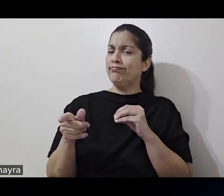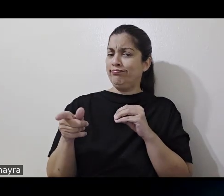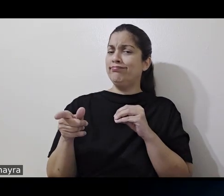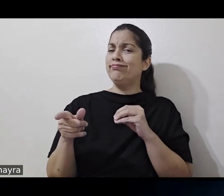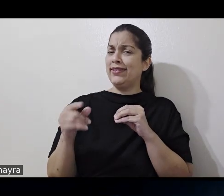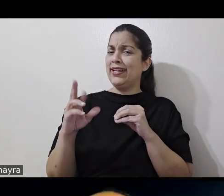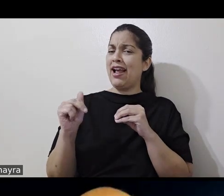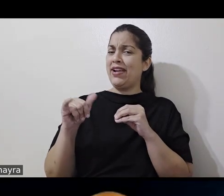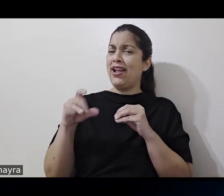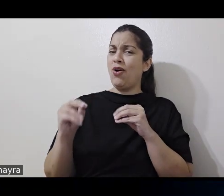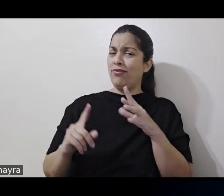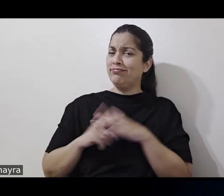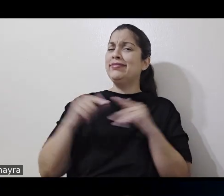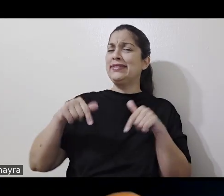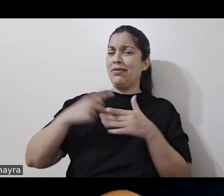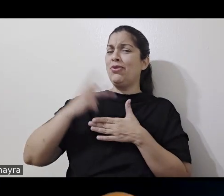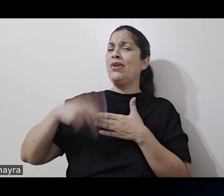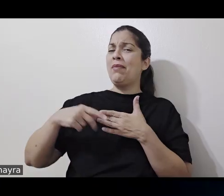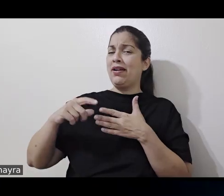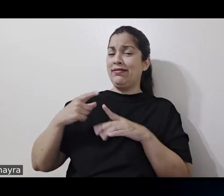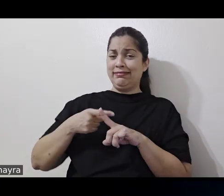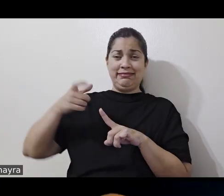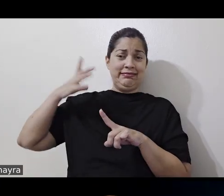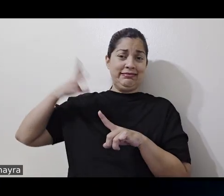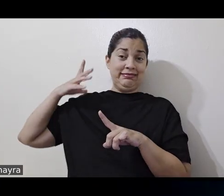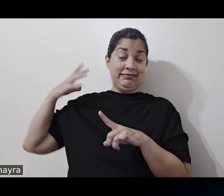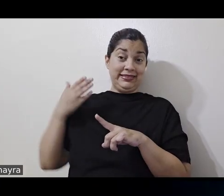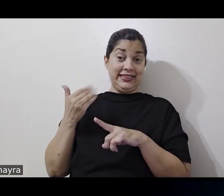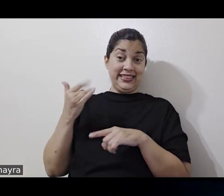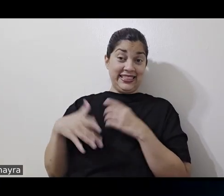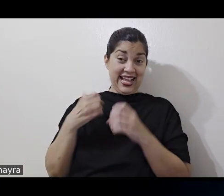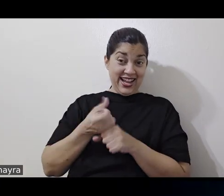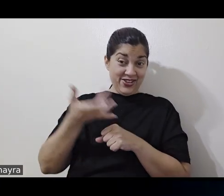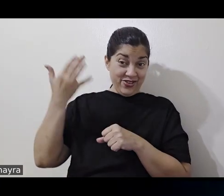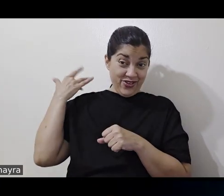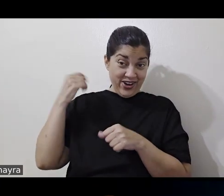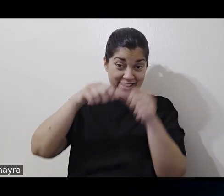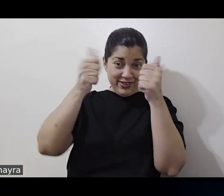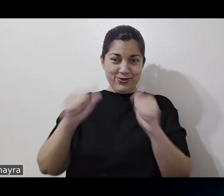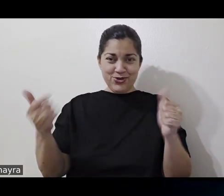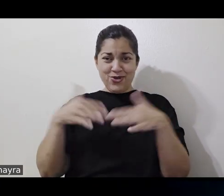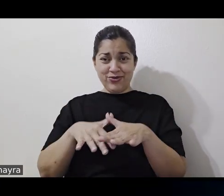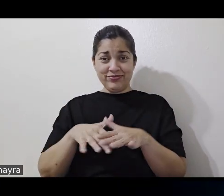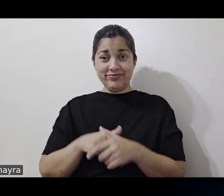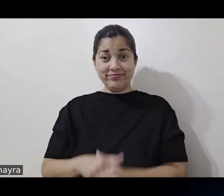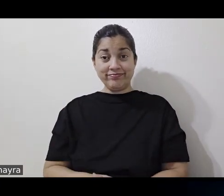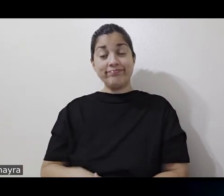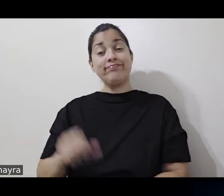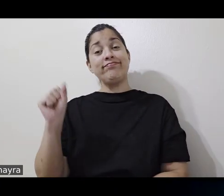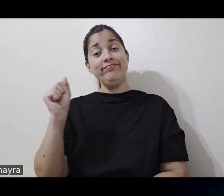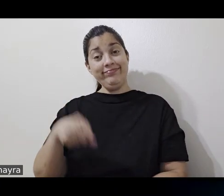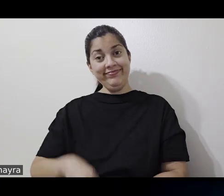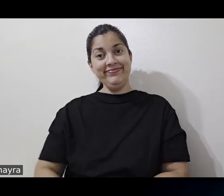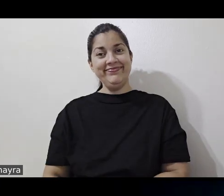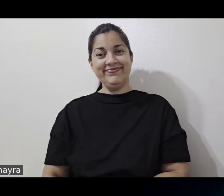Ravelo desde el tiempo de que empezó hace 15 años Artefusión. Con todos sus